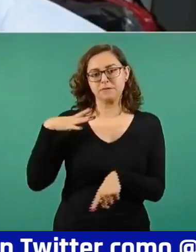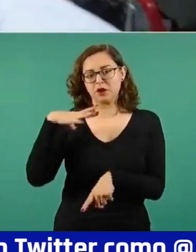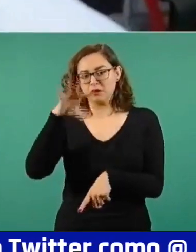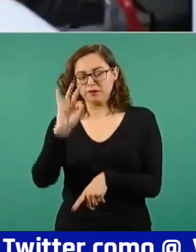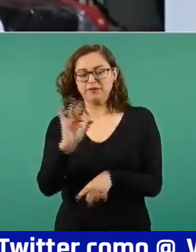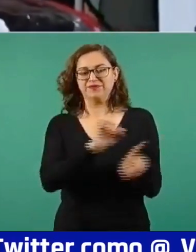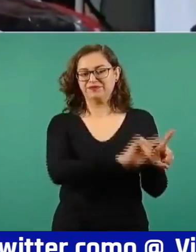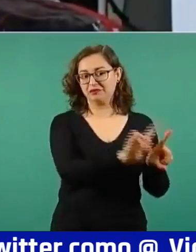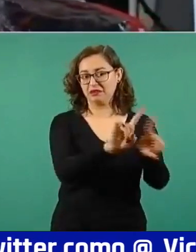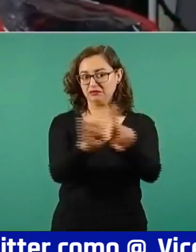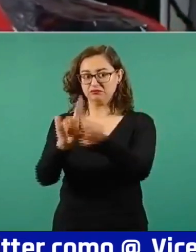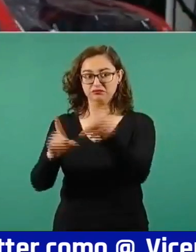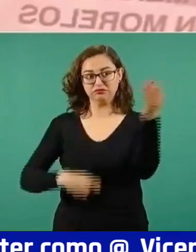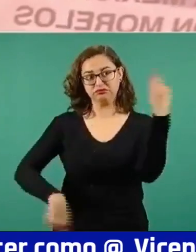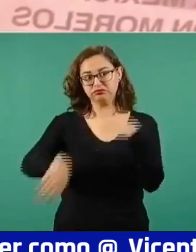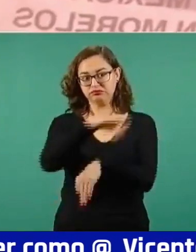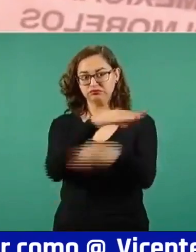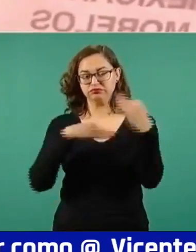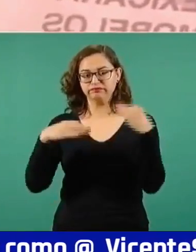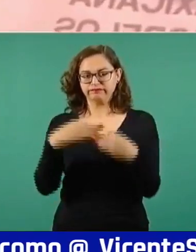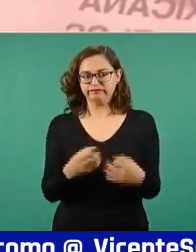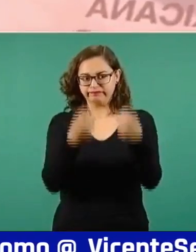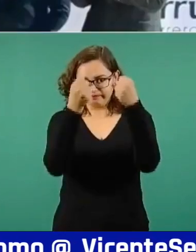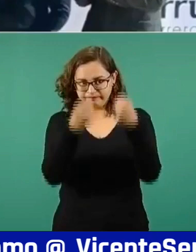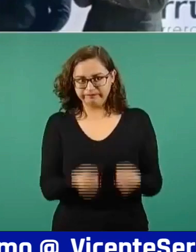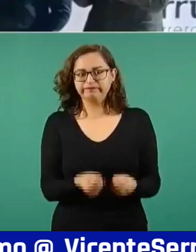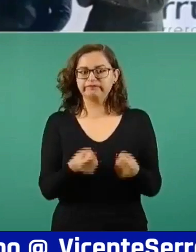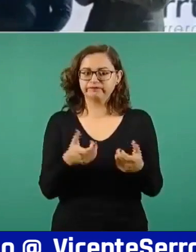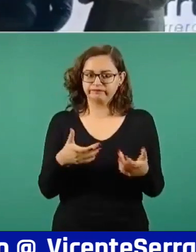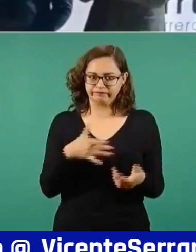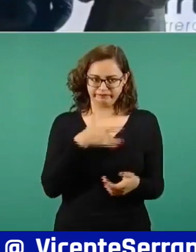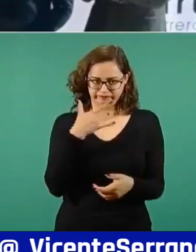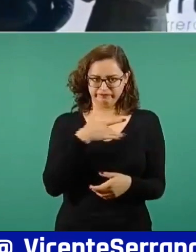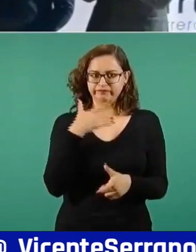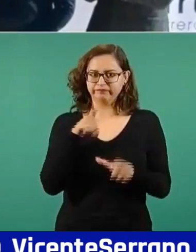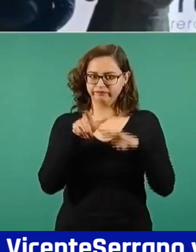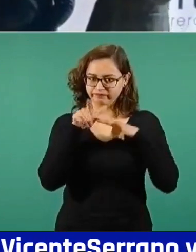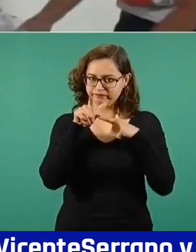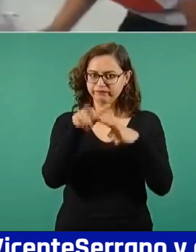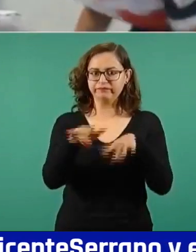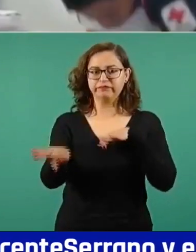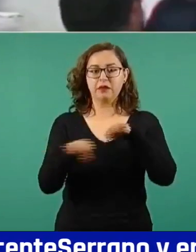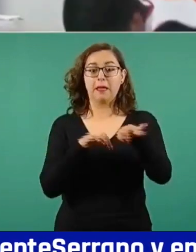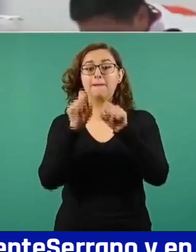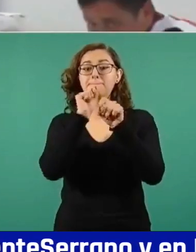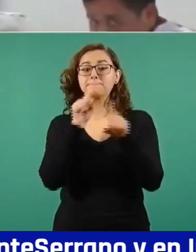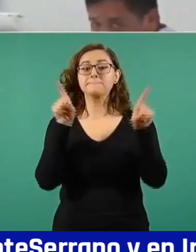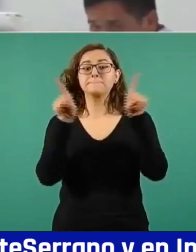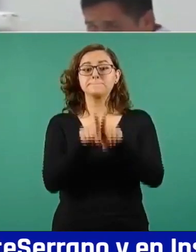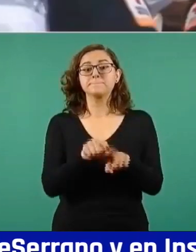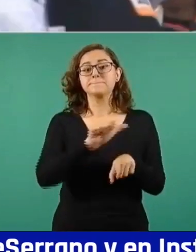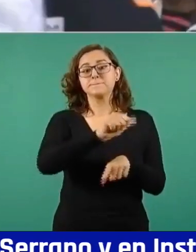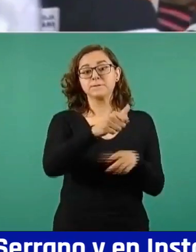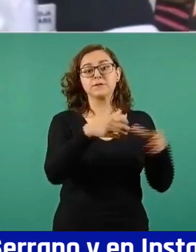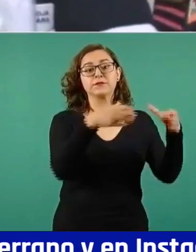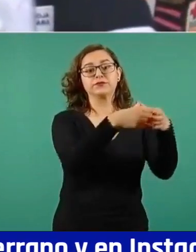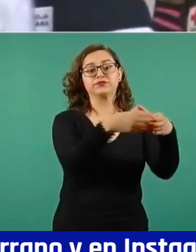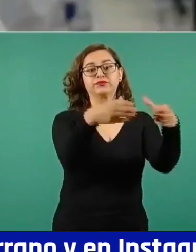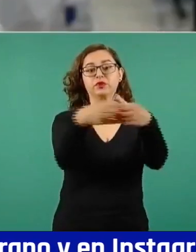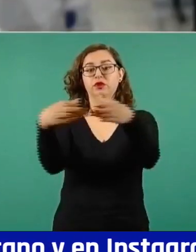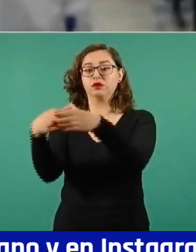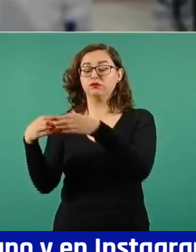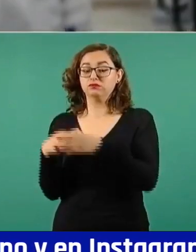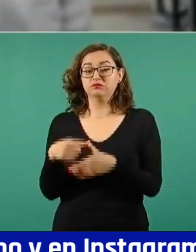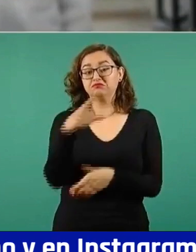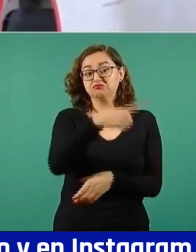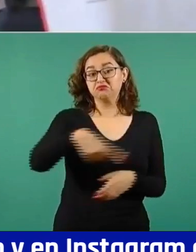seguridad en su labor humanitaria. Las delegaciones, con el apoyo de la sede nacional y por su propia cuenta adquirieron